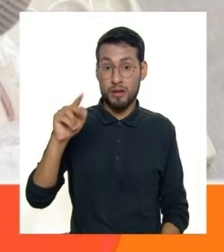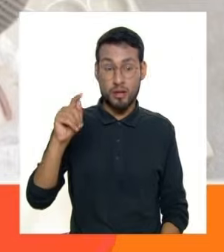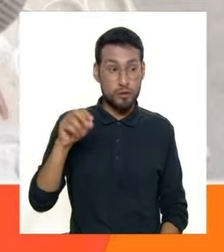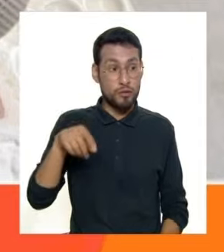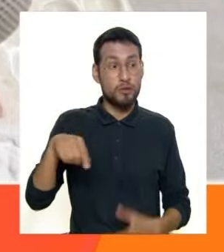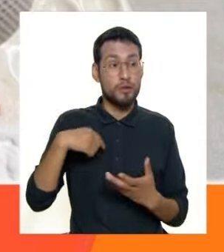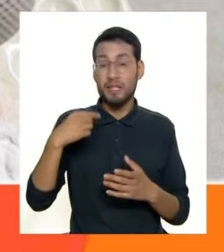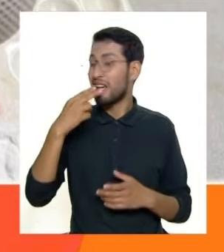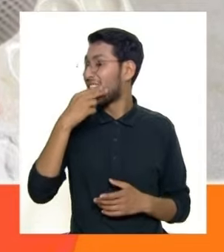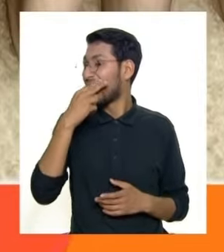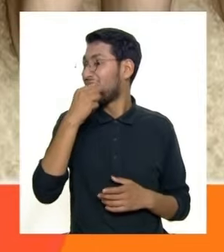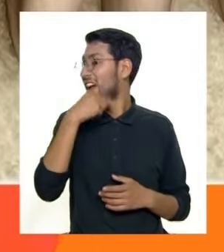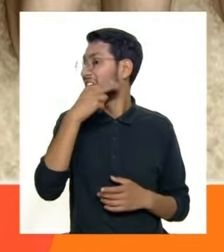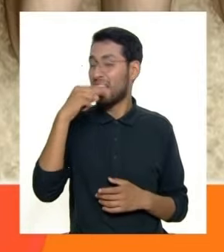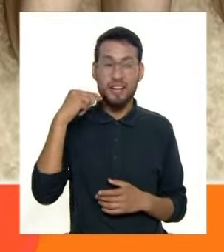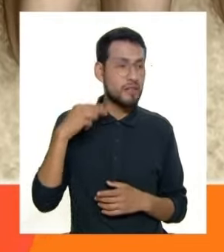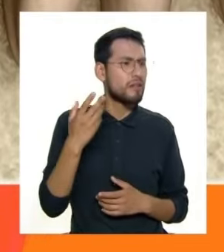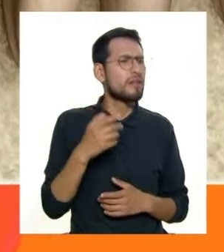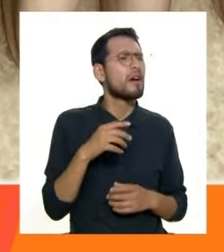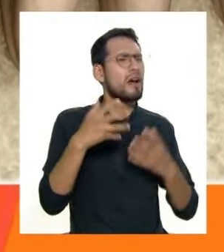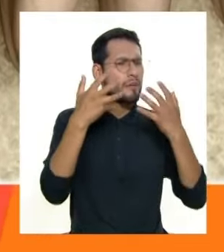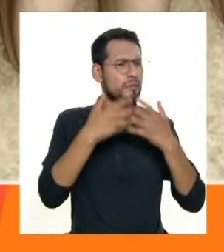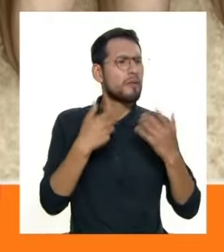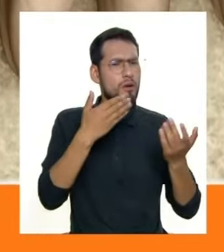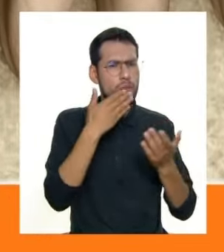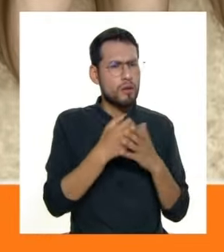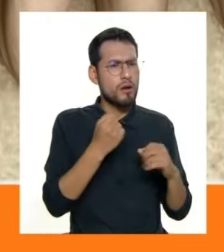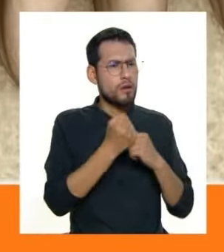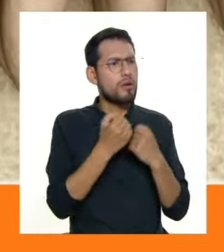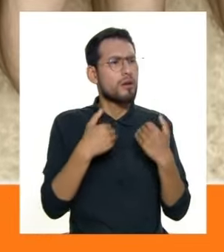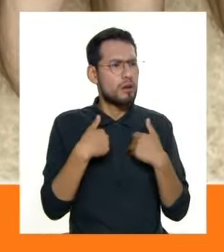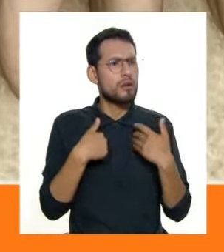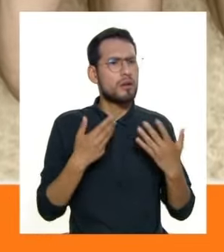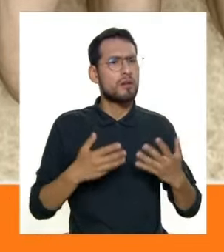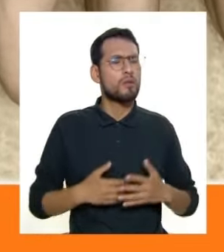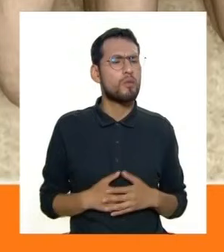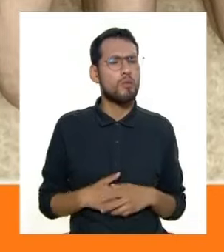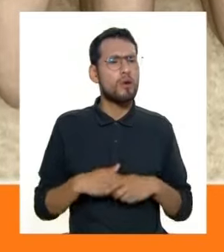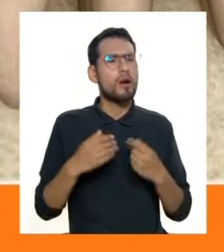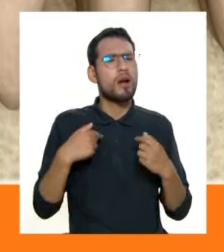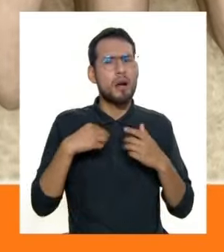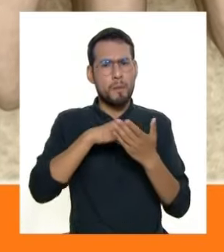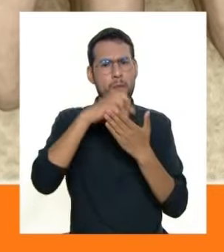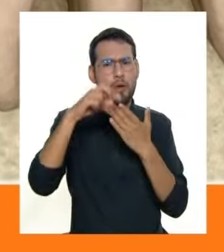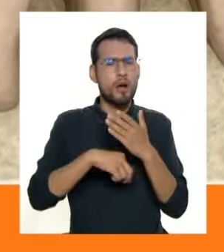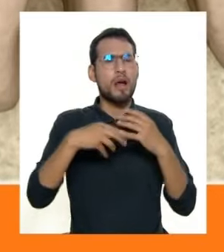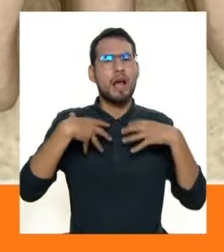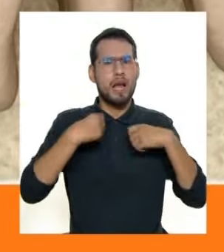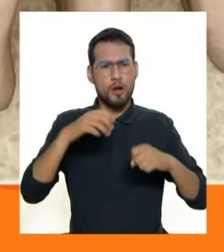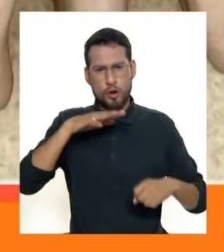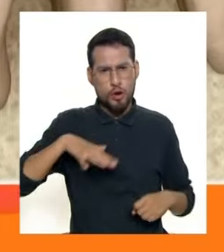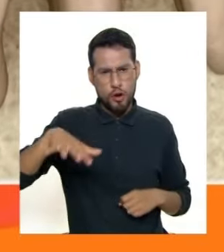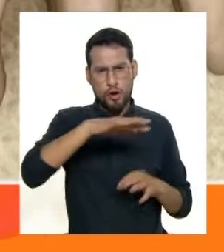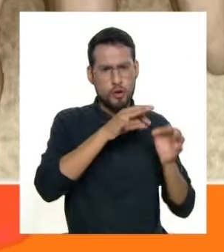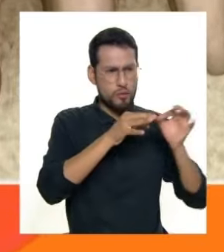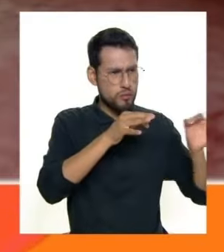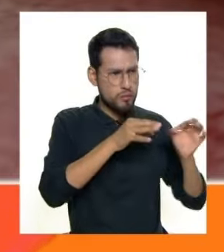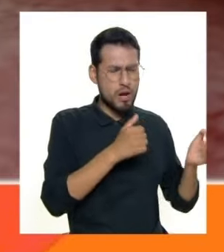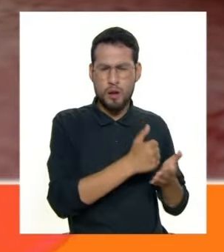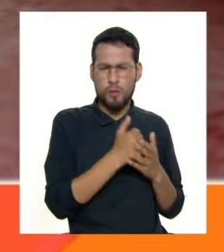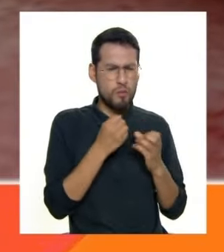eso me hago un poco la limpieza. Sí, en realidad las empresas nos apoyan bastante en cuanto hacemos lo que son campañas de salud a nivel del interior del país, ¿no? Nos